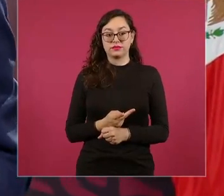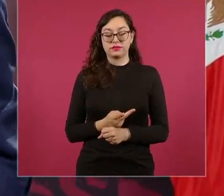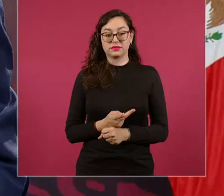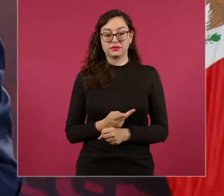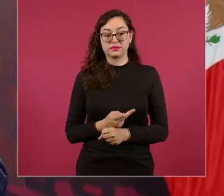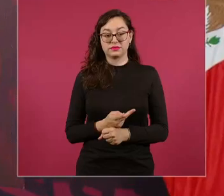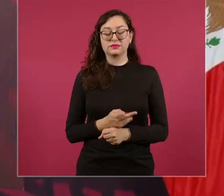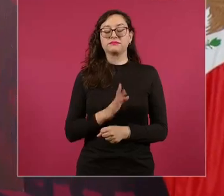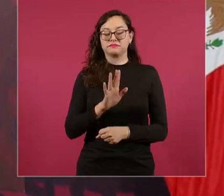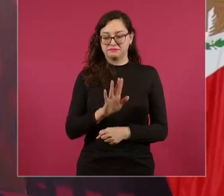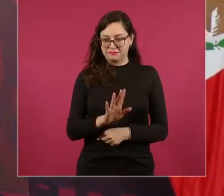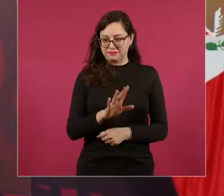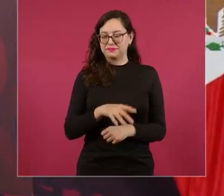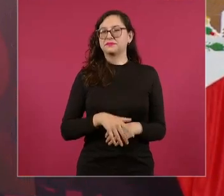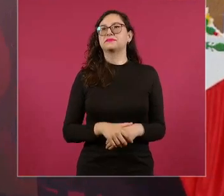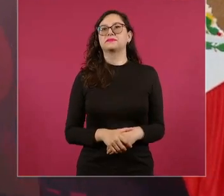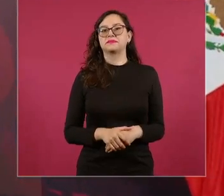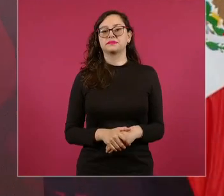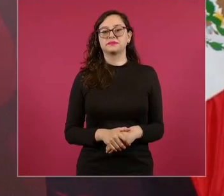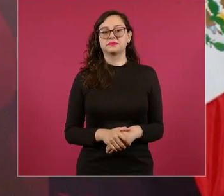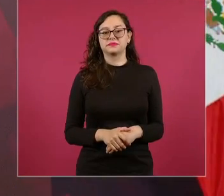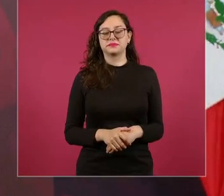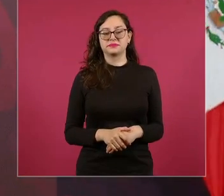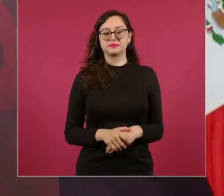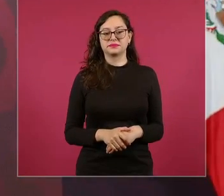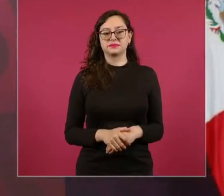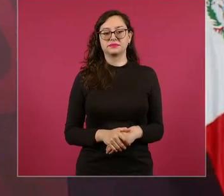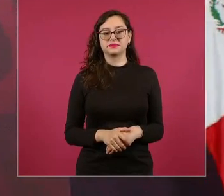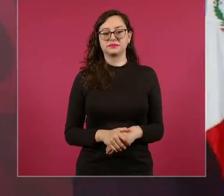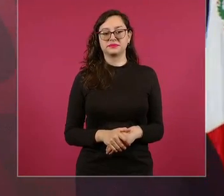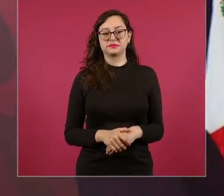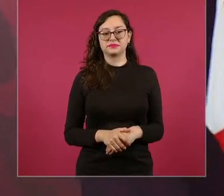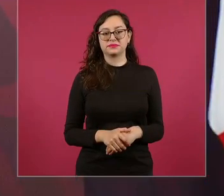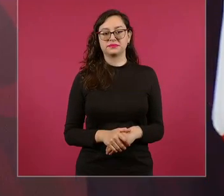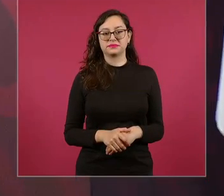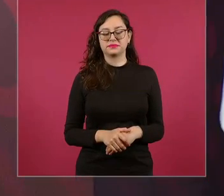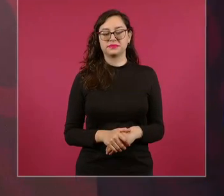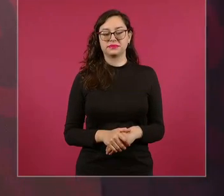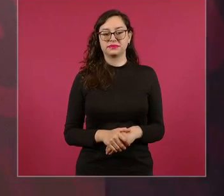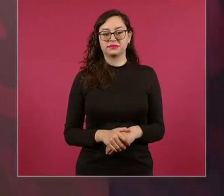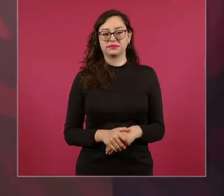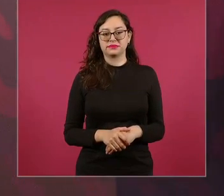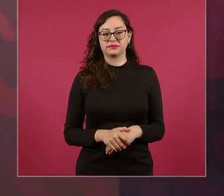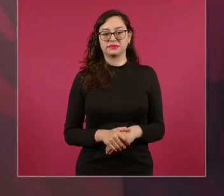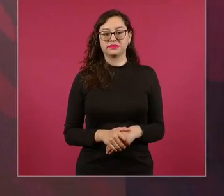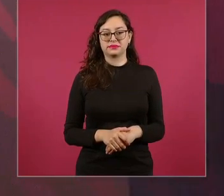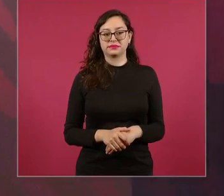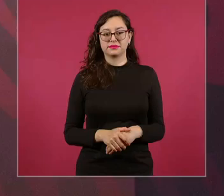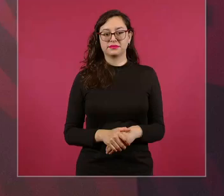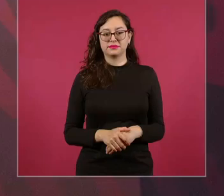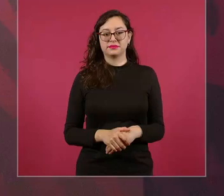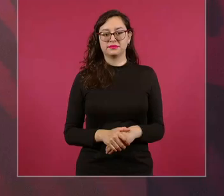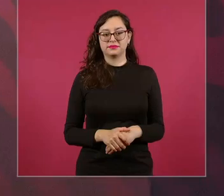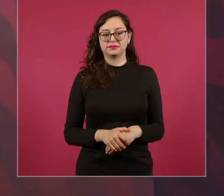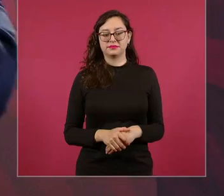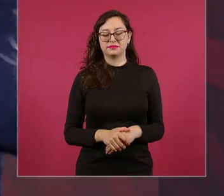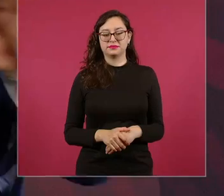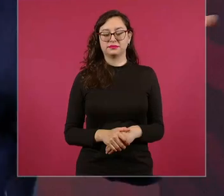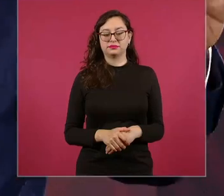Yo no sabía tampoco, pero aquí sí